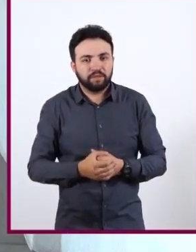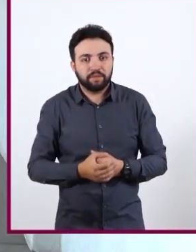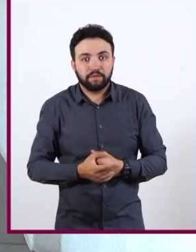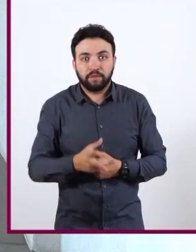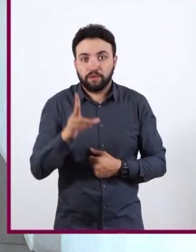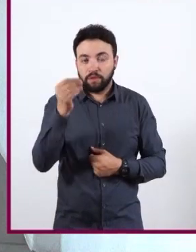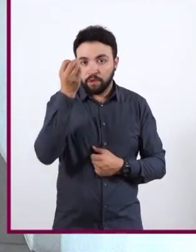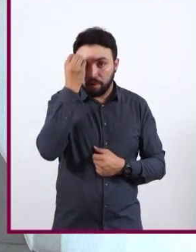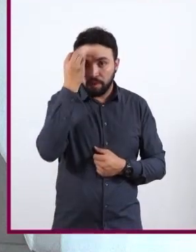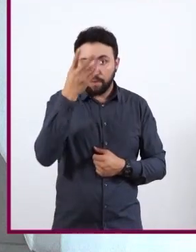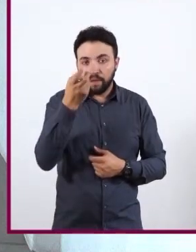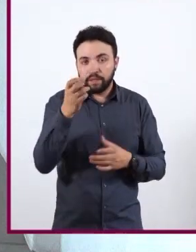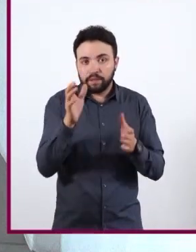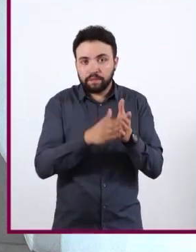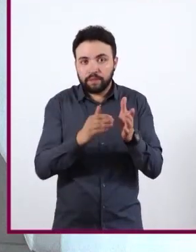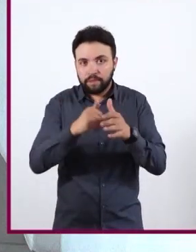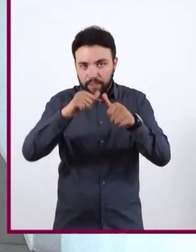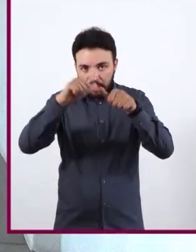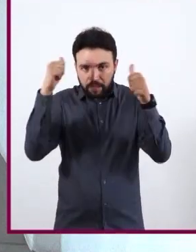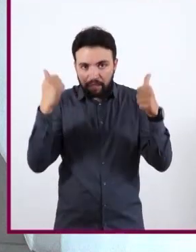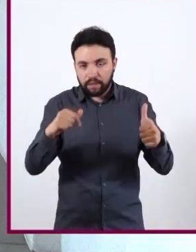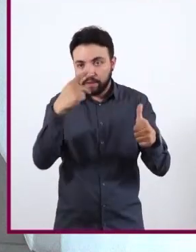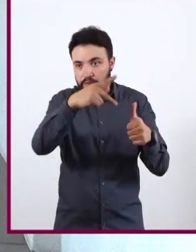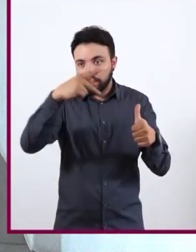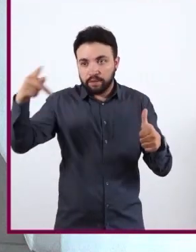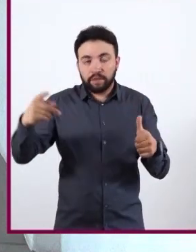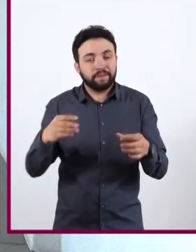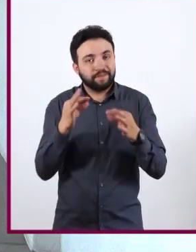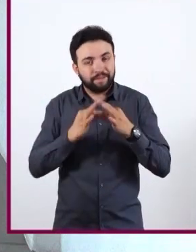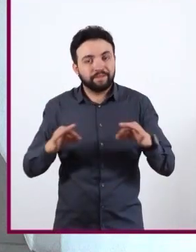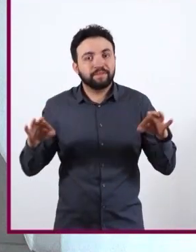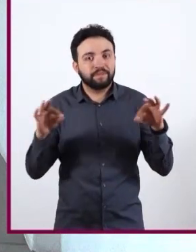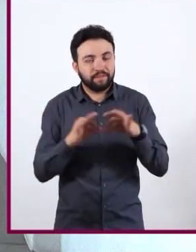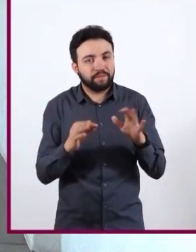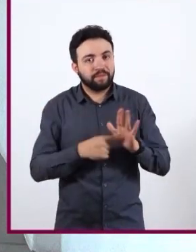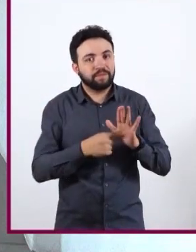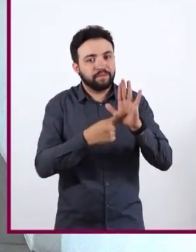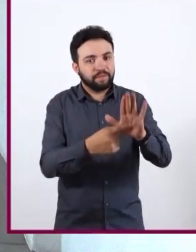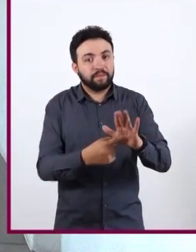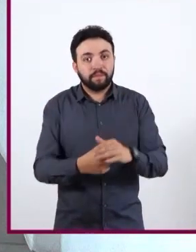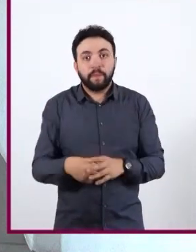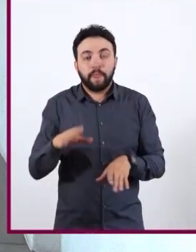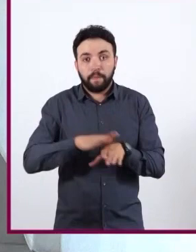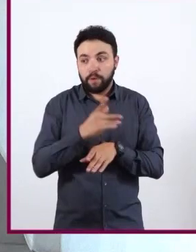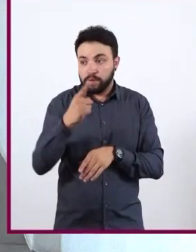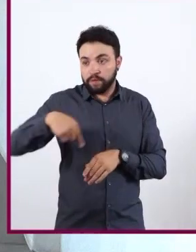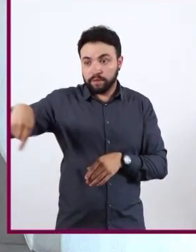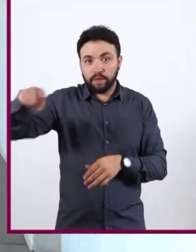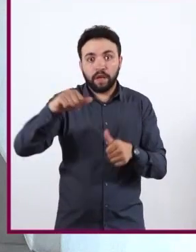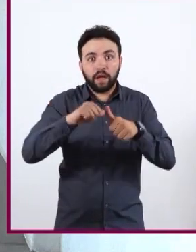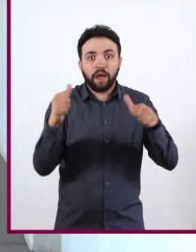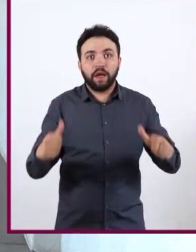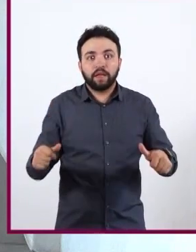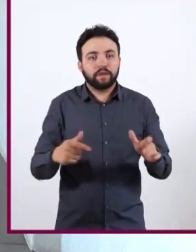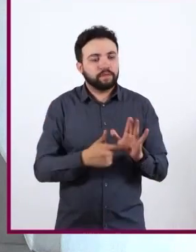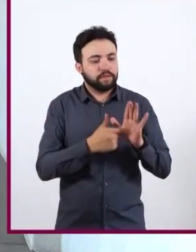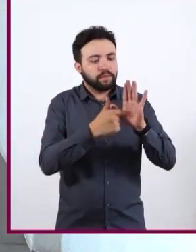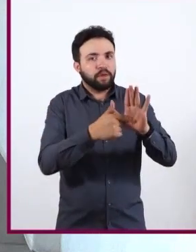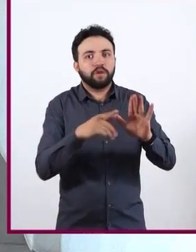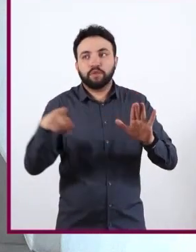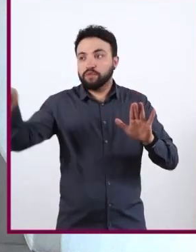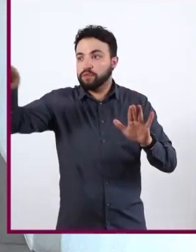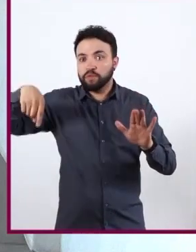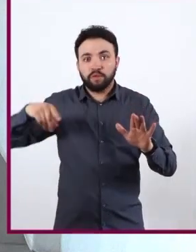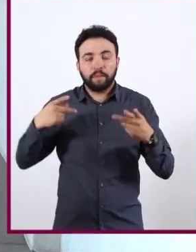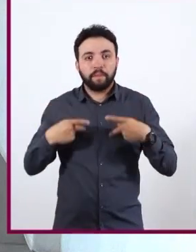No olvidemos que el papel de los artistas en nuestra sociedad es muy importante. Son ellos los que muchas veces nos hacen ver los problemas o temas que